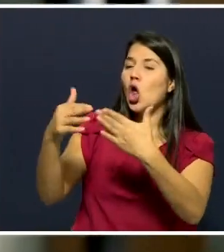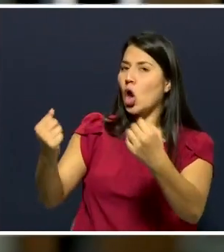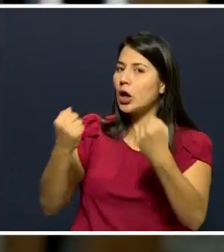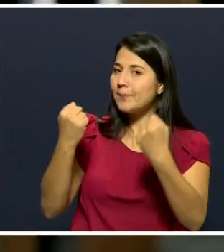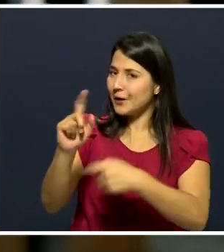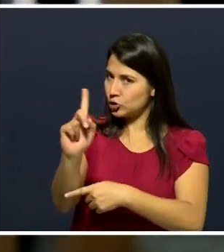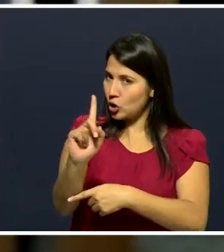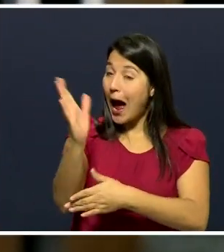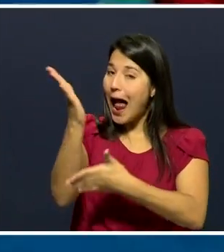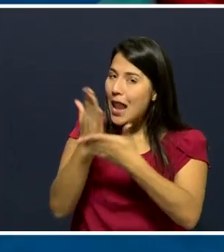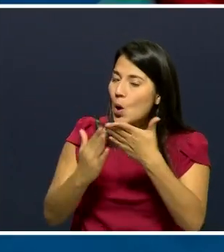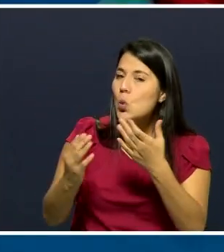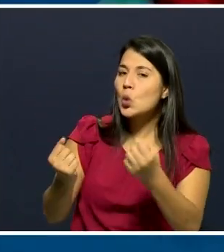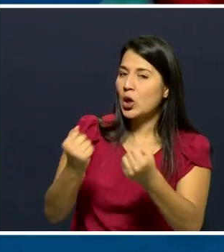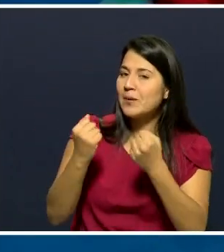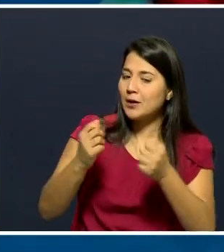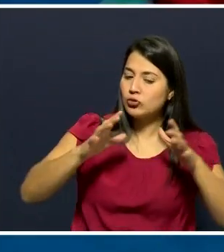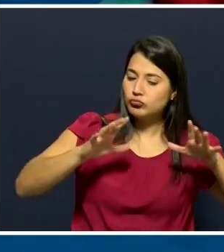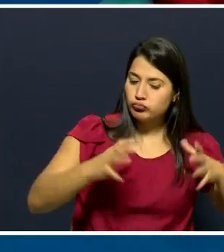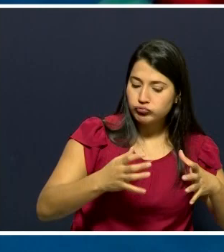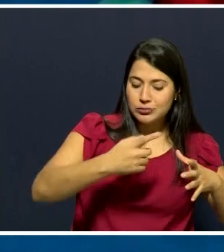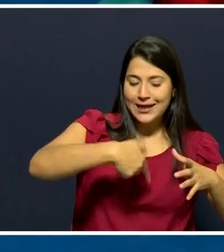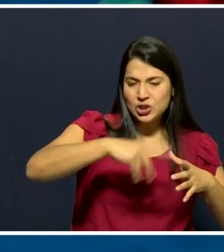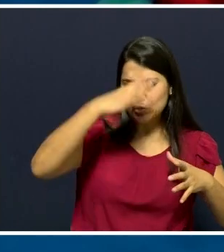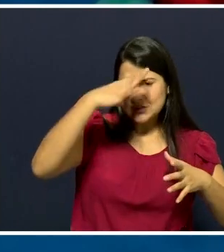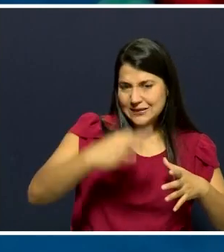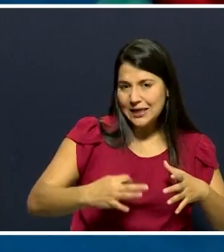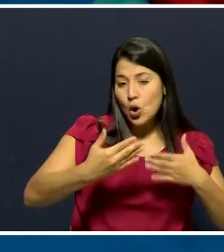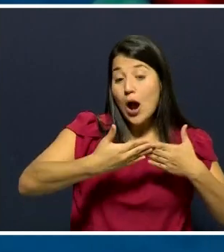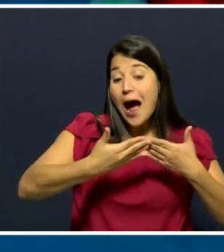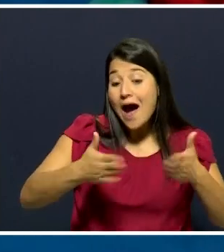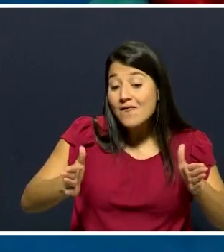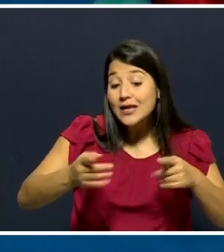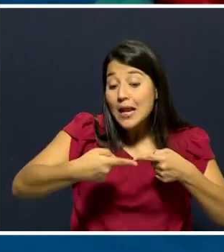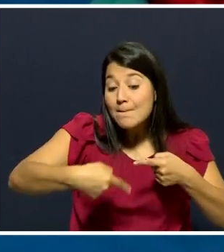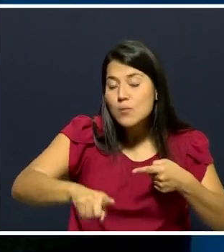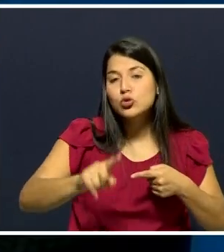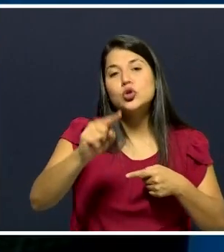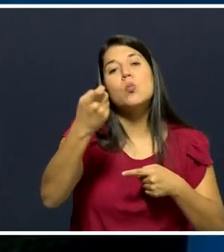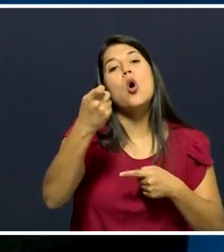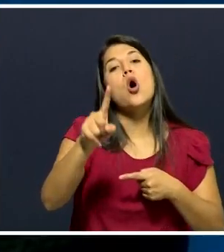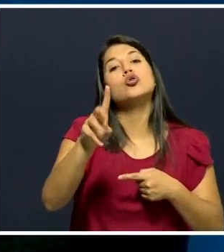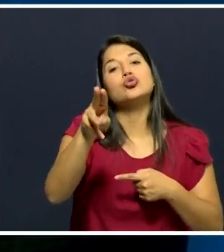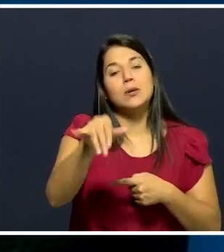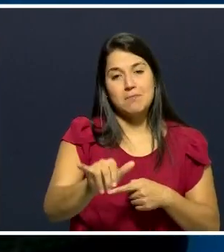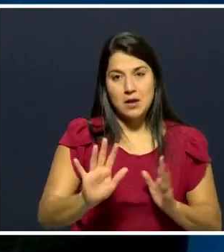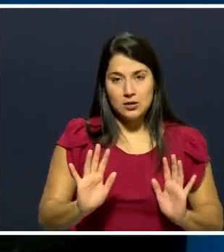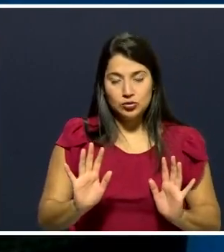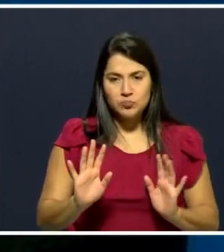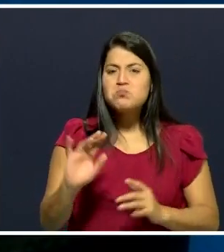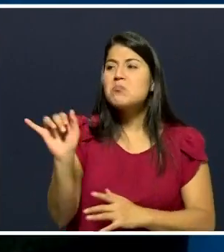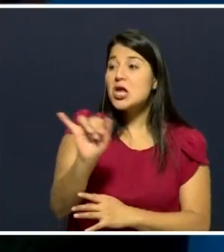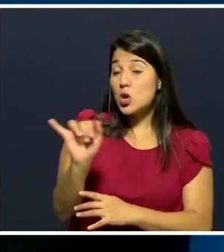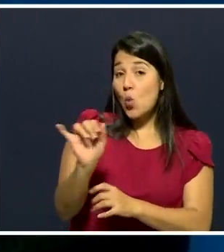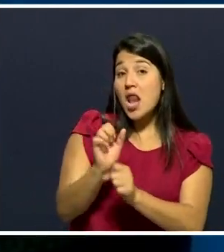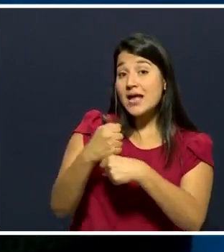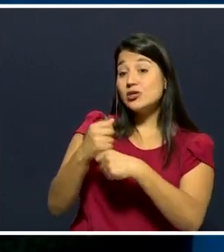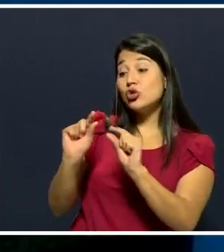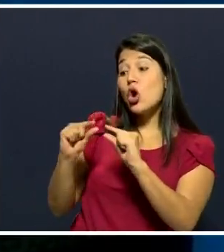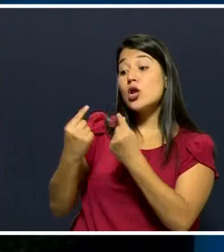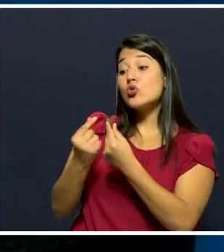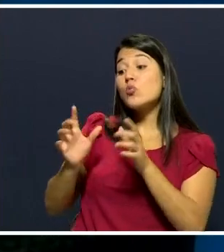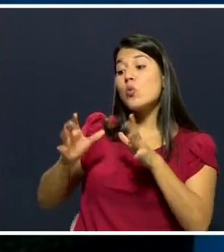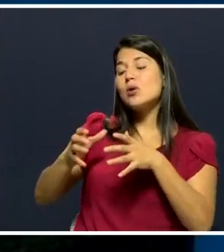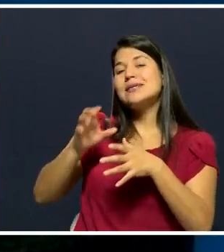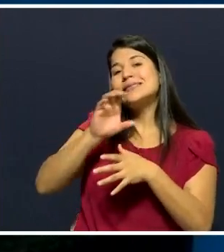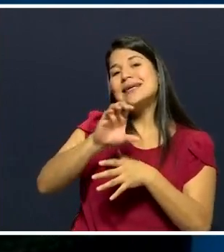abrirán y esperarán hasta el próximo 11 de mayo para ver si las condiciones mejoran. Una manifestación similar hizo el grupo empresarial